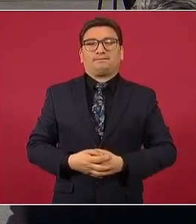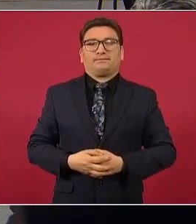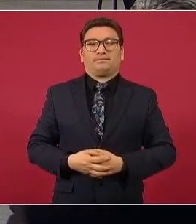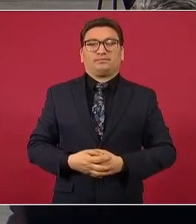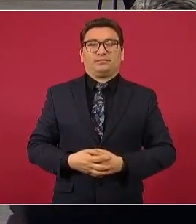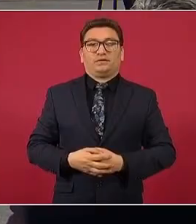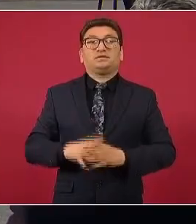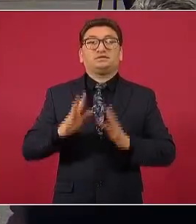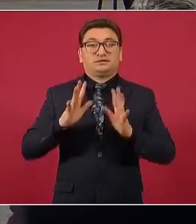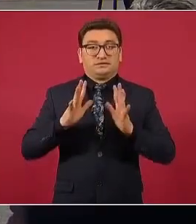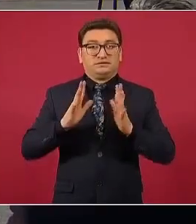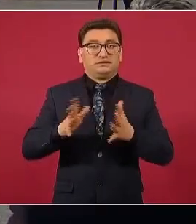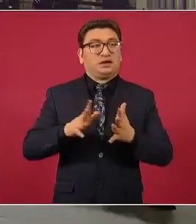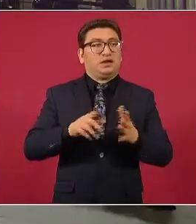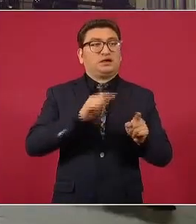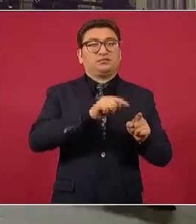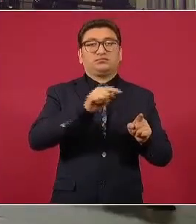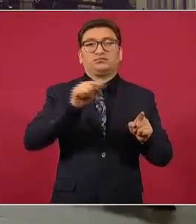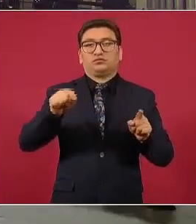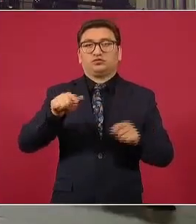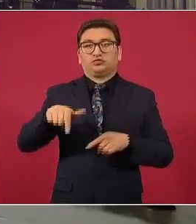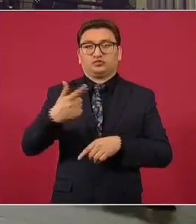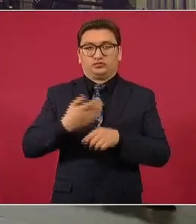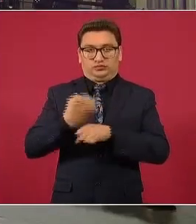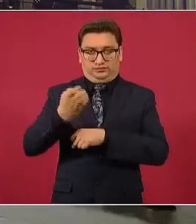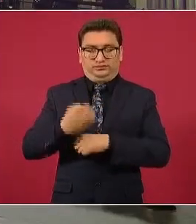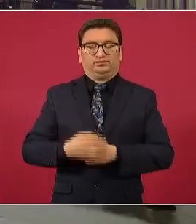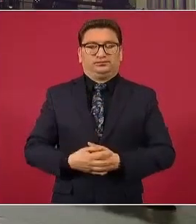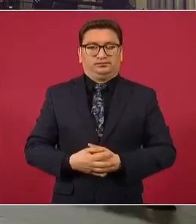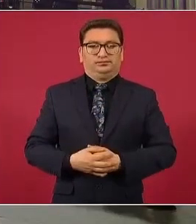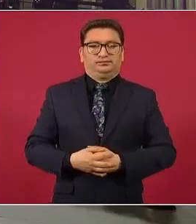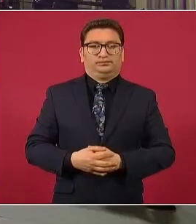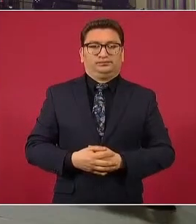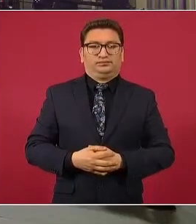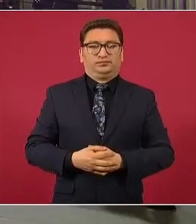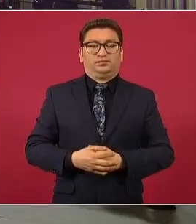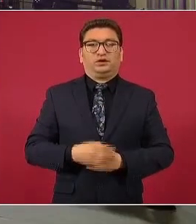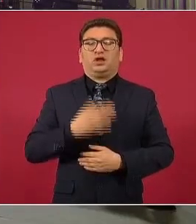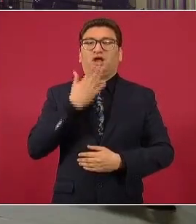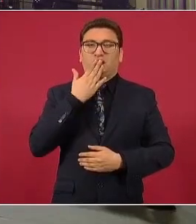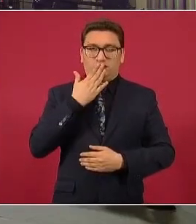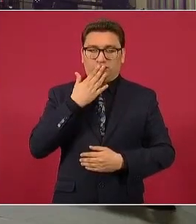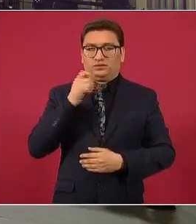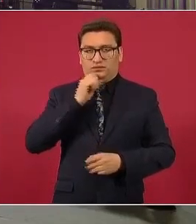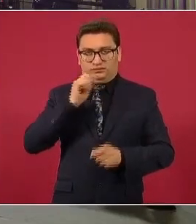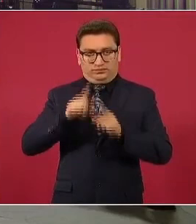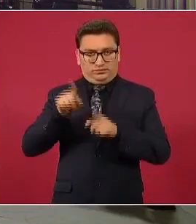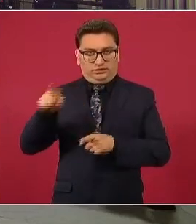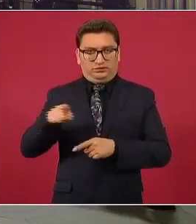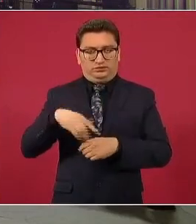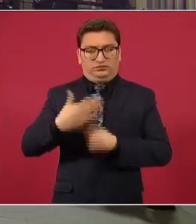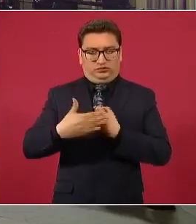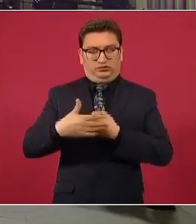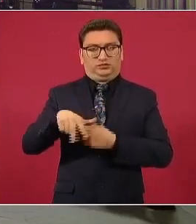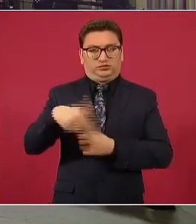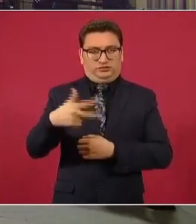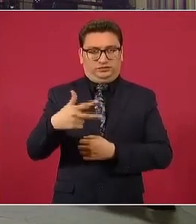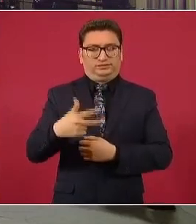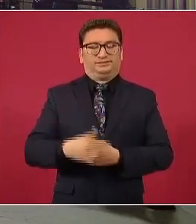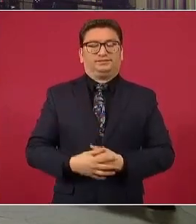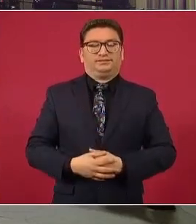12 estados y Sonora va a incorporarse, van a ser 13.